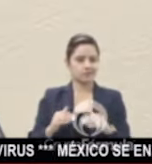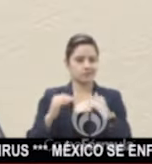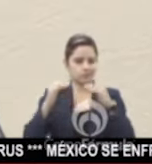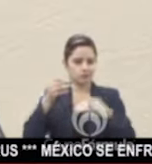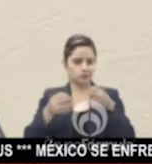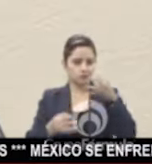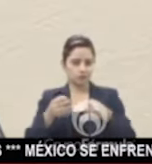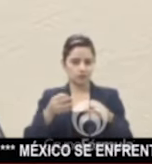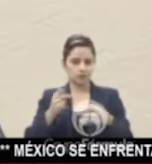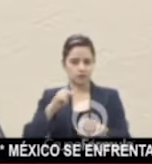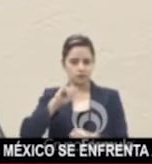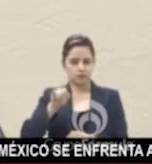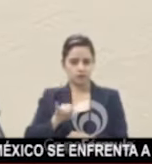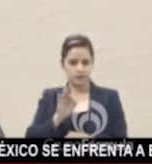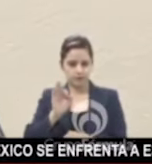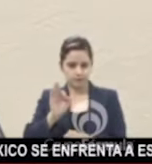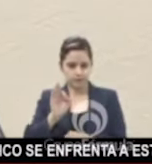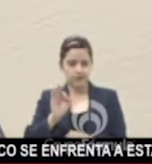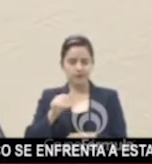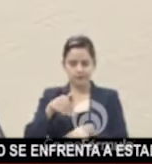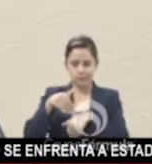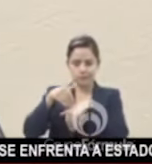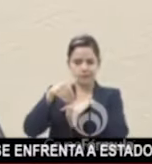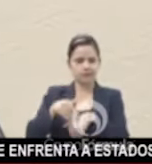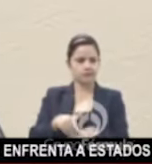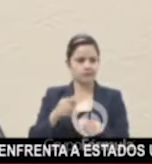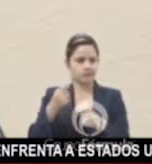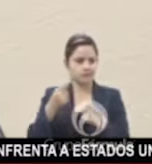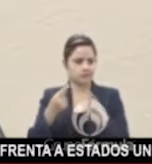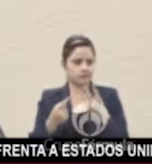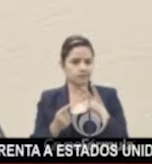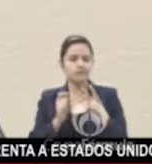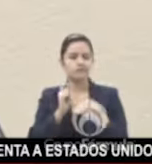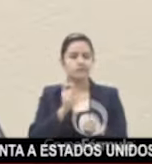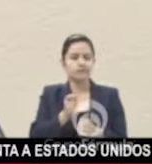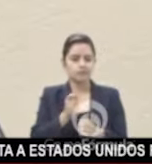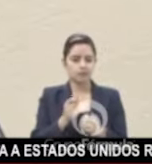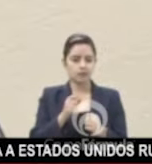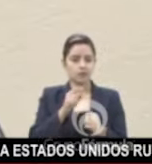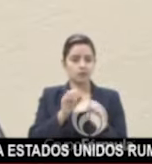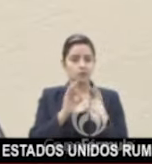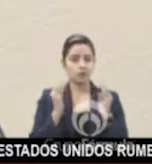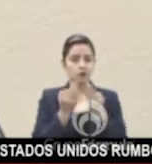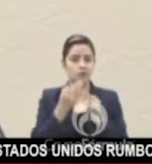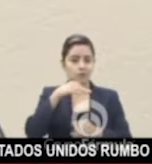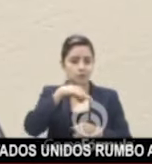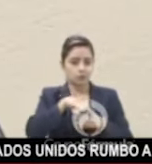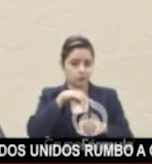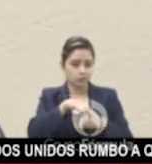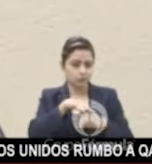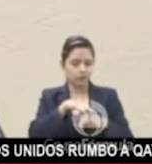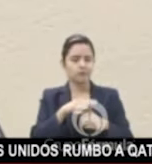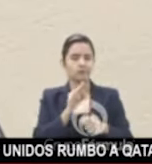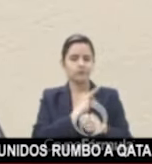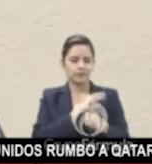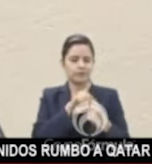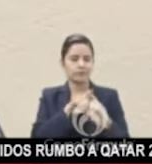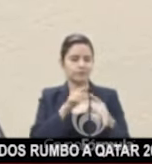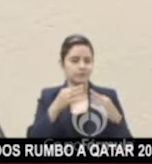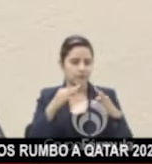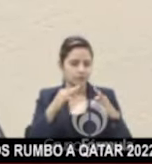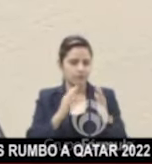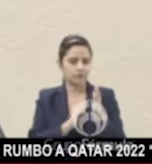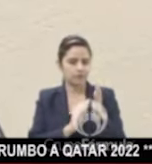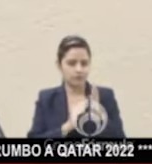mucho más allá de los recursos de los funcionarios que encabezan el Instituto Nacional